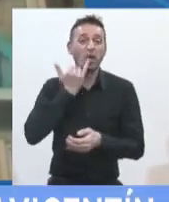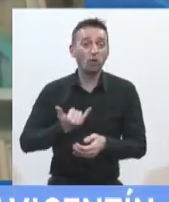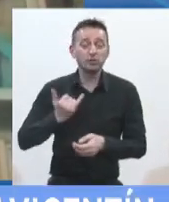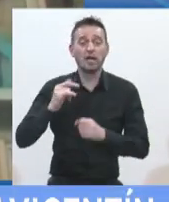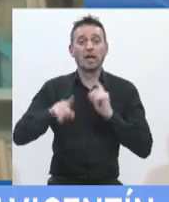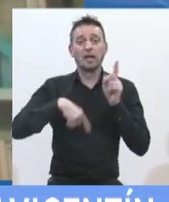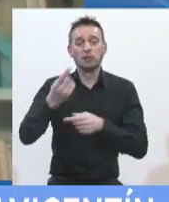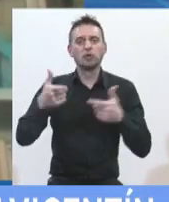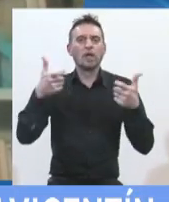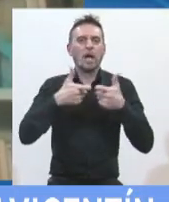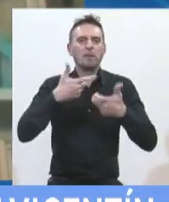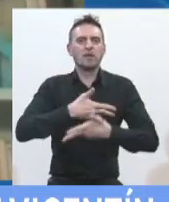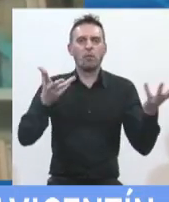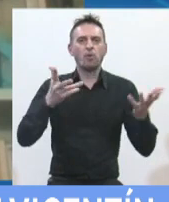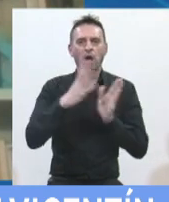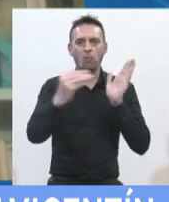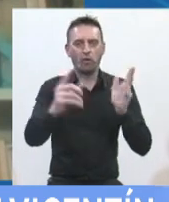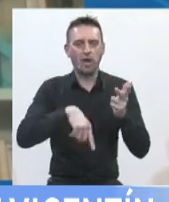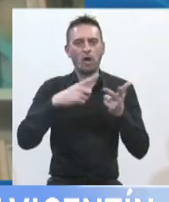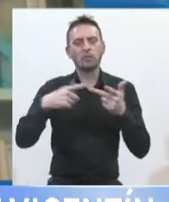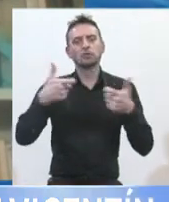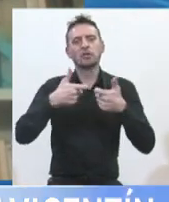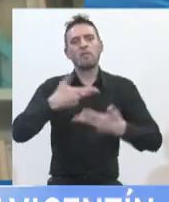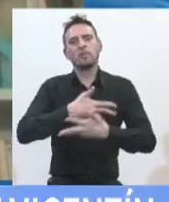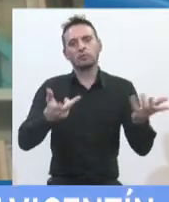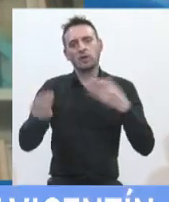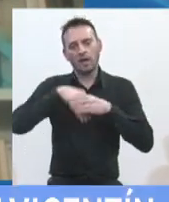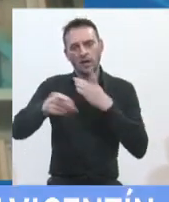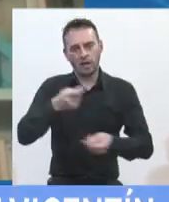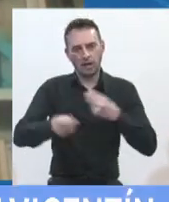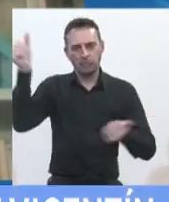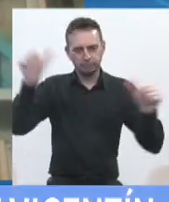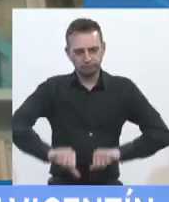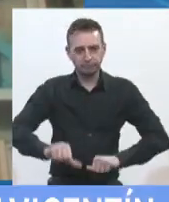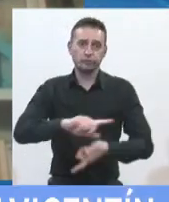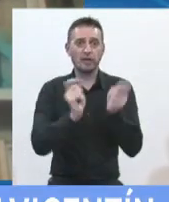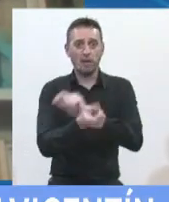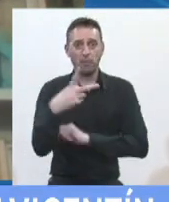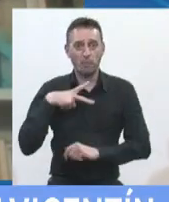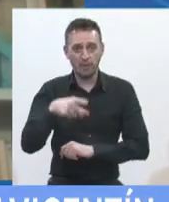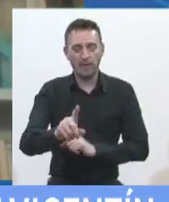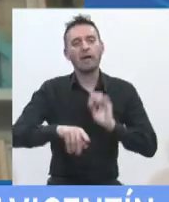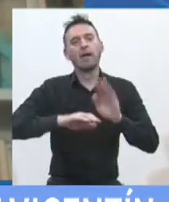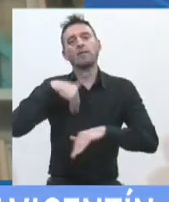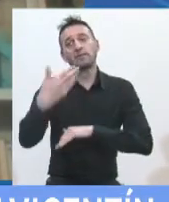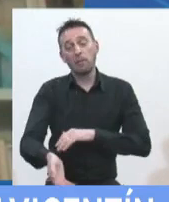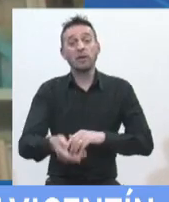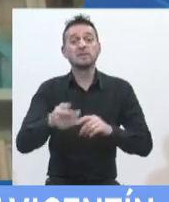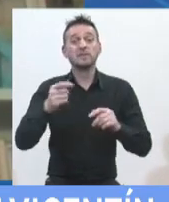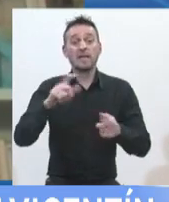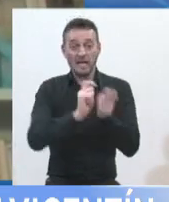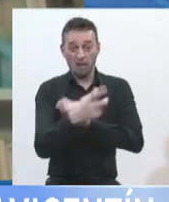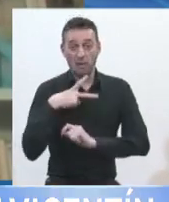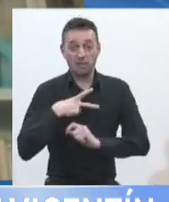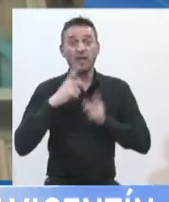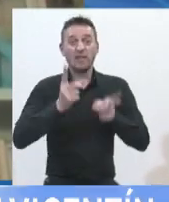empresa pública modelo después pasa de ser una empresa pública pero mal administrada tanto que se termino privatizando después no sólo se privatizó